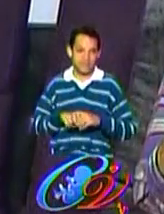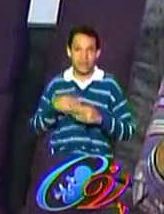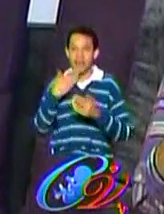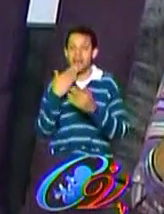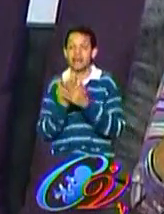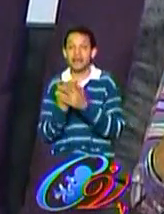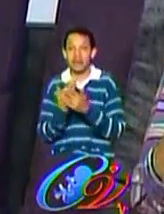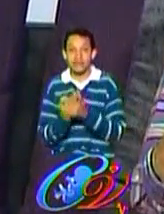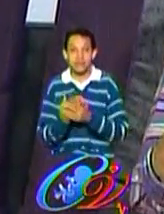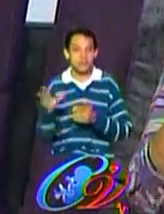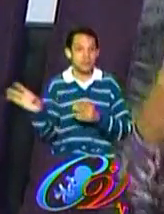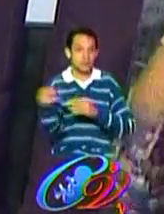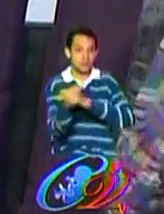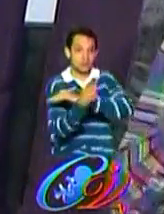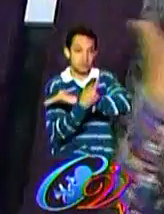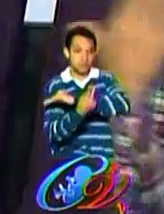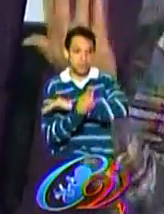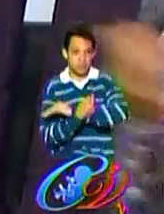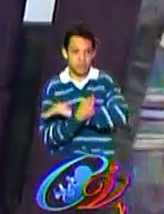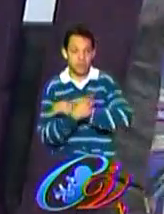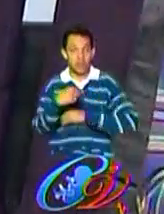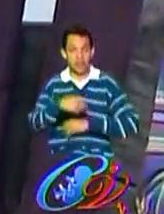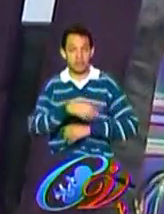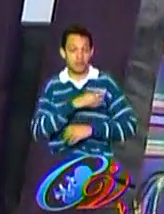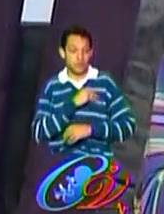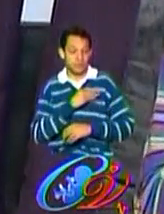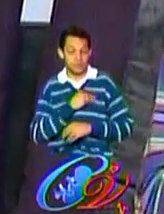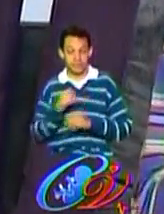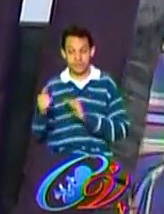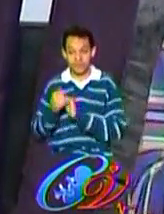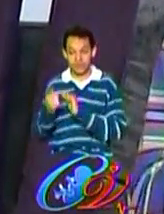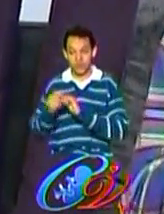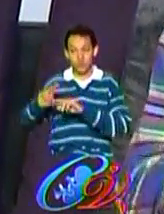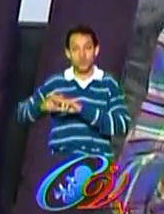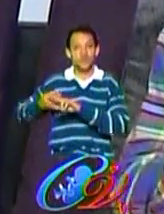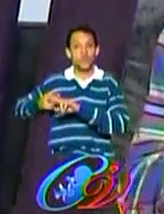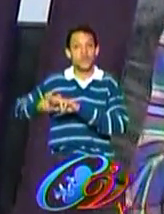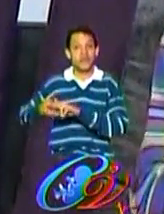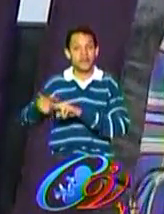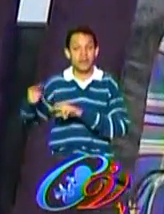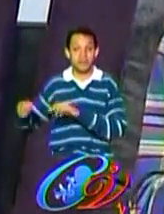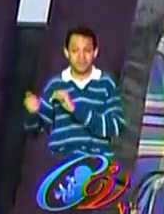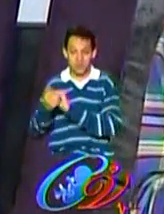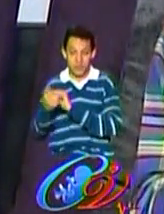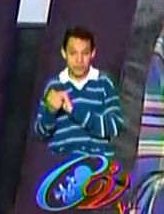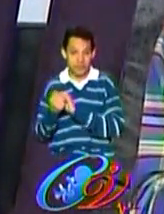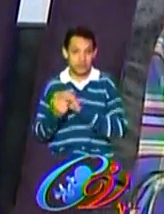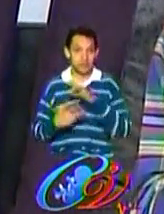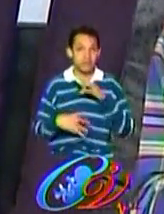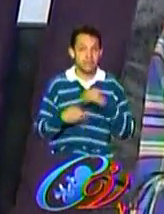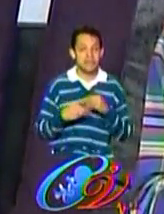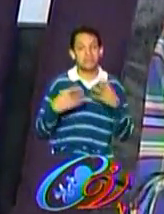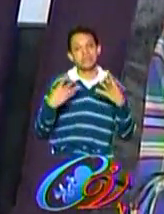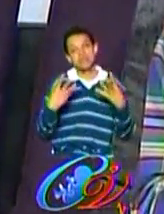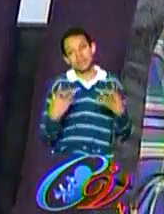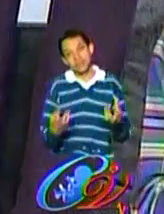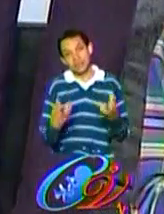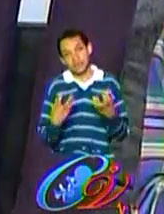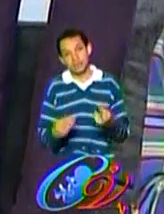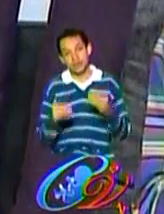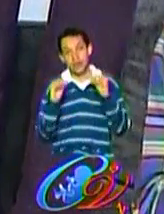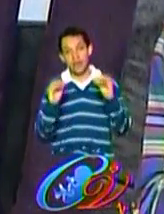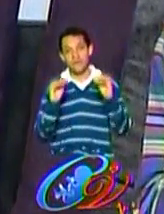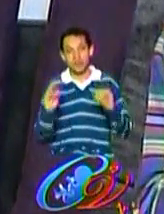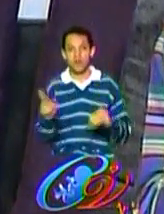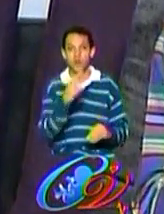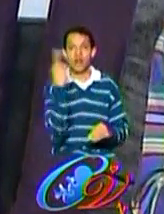quiero agradecerles mucho. Para mí es motivo de mucha alegría tener una sobrina haciendo este programa y quiero que ustedes estén muy atentos a la remisión de